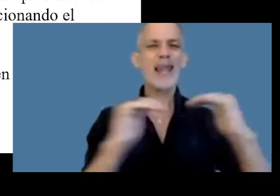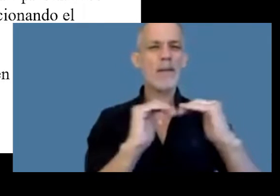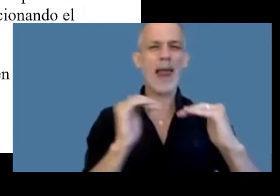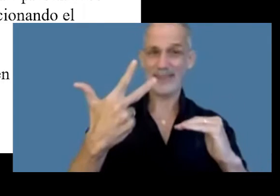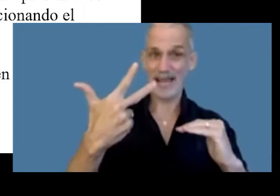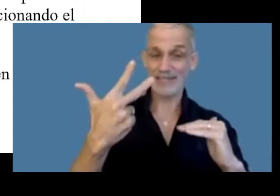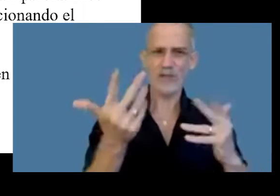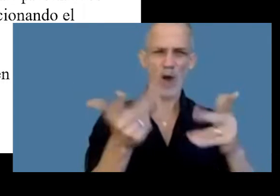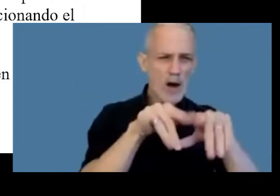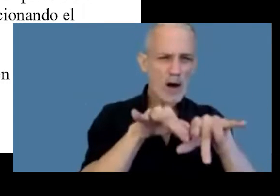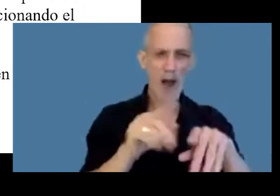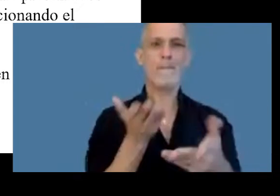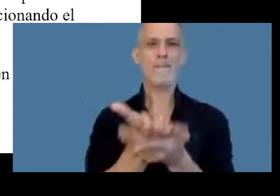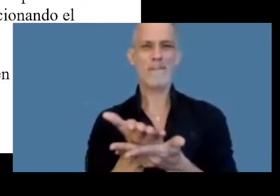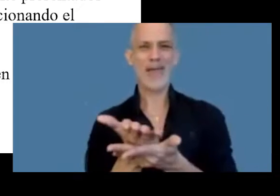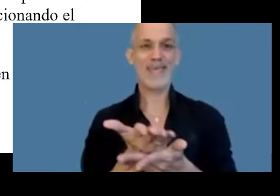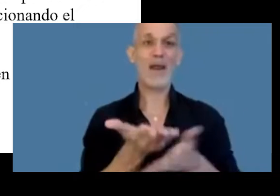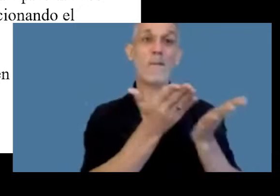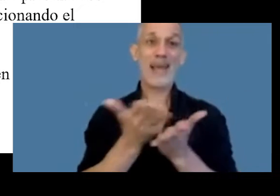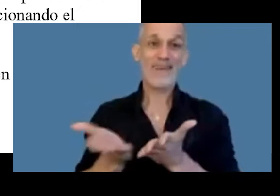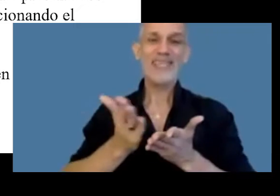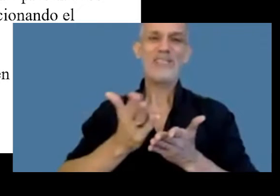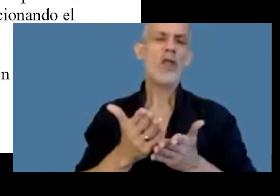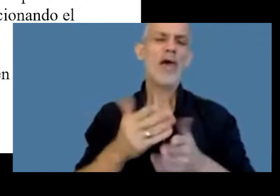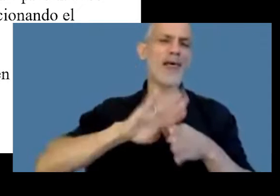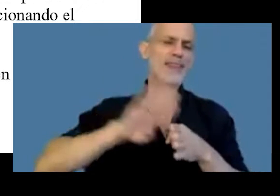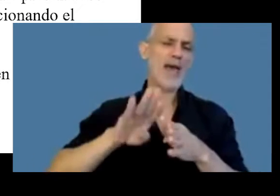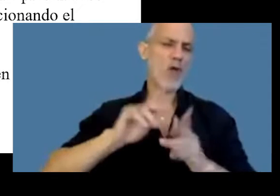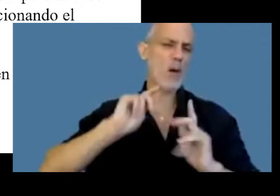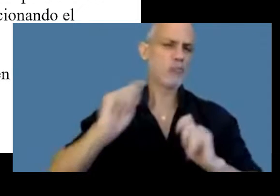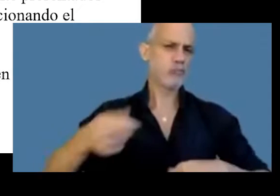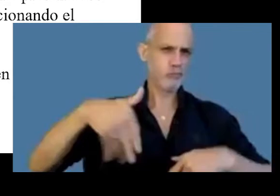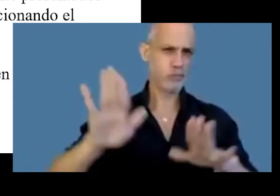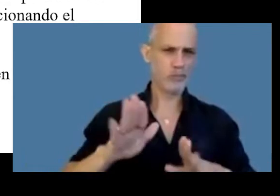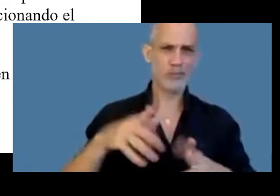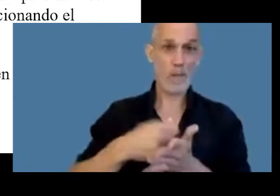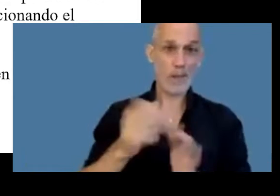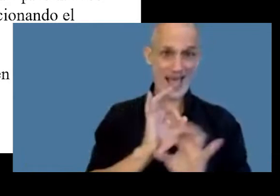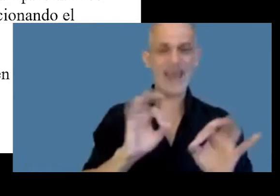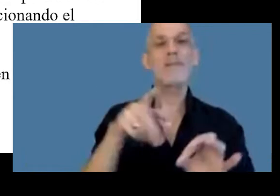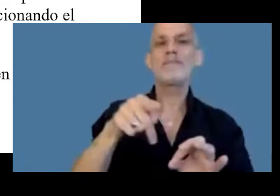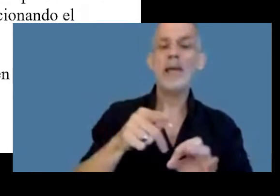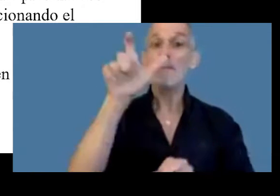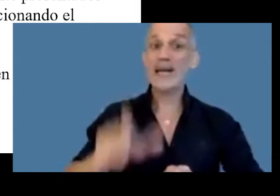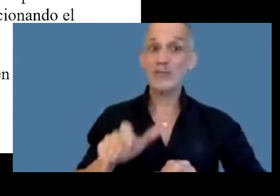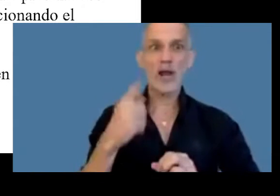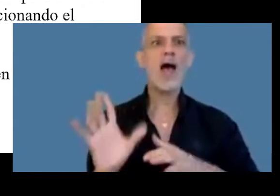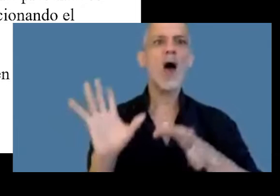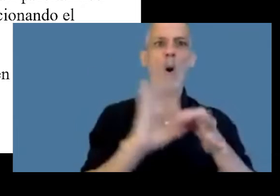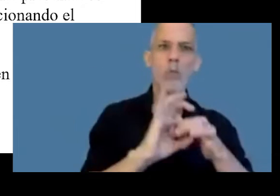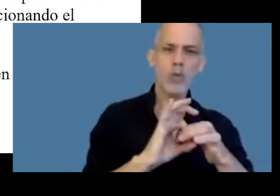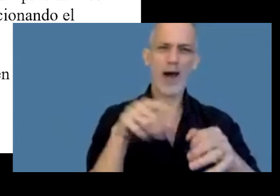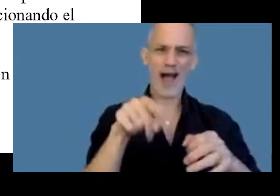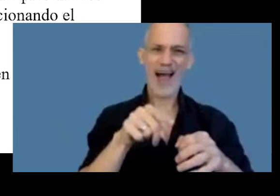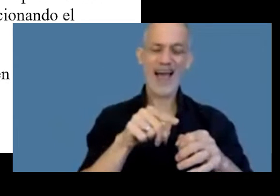poder pedir el beneficio de condonación. El contribuyente que hubiera adherido a este